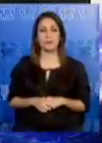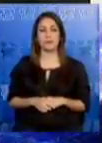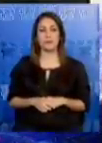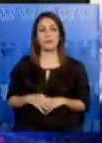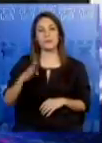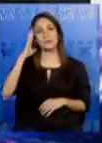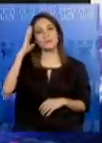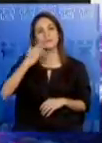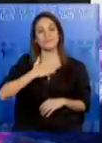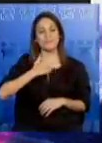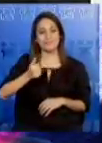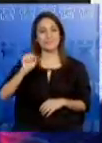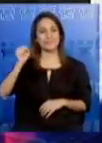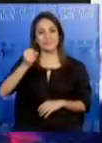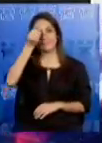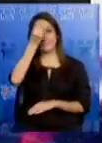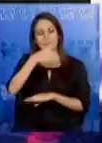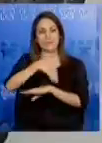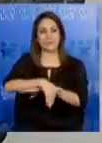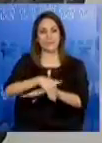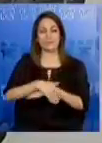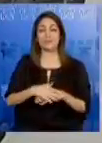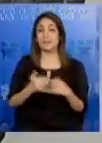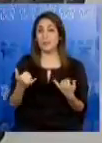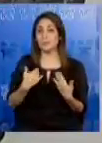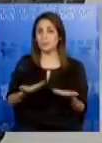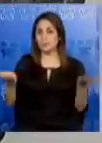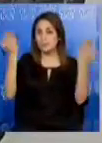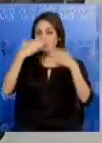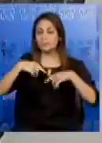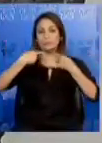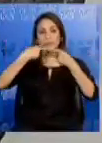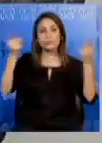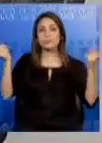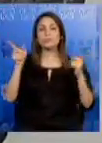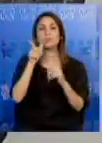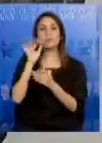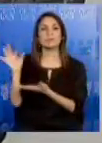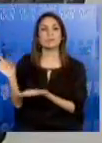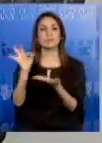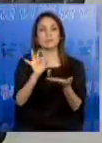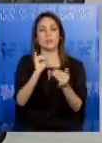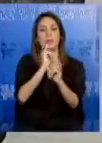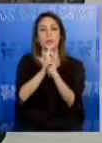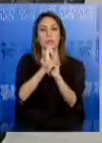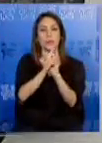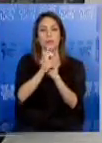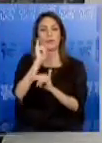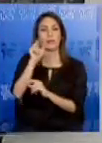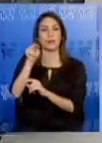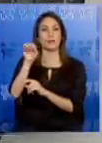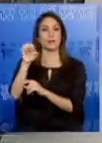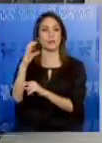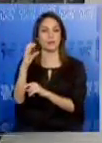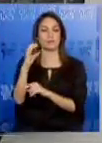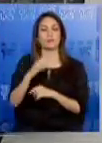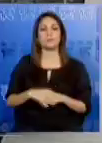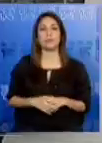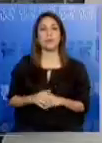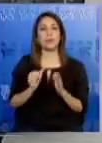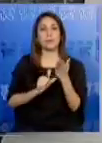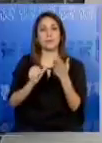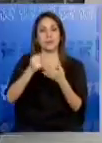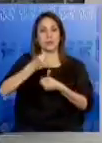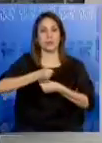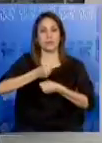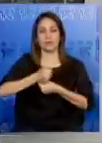Hola, ¿qué tal? ¿Cómo están? Muy buenas tardes. Y hace poco culminó esta rueda de prensa que ofrecieron representantes del Instituto Nacional de Estadísticas y Censos, del Ministerio del